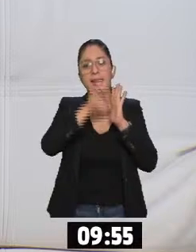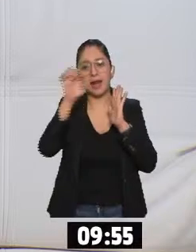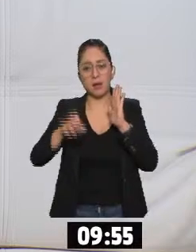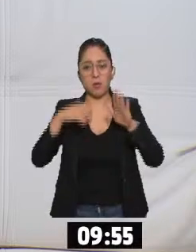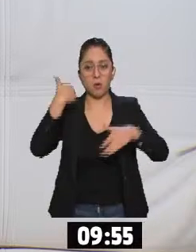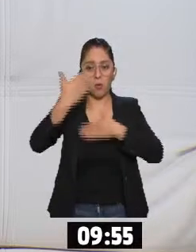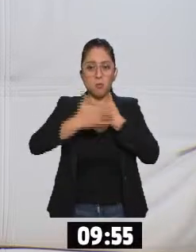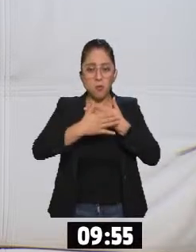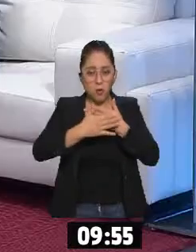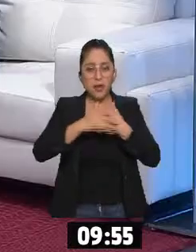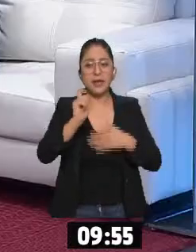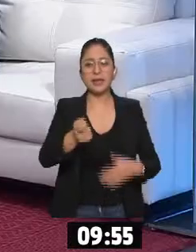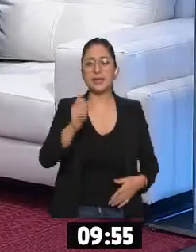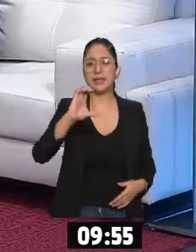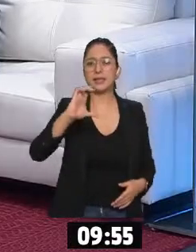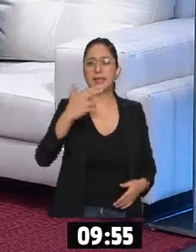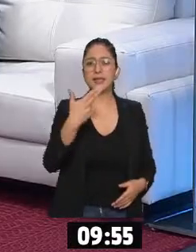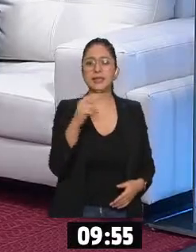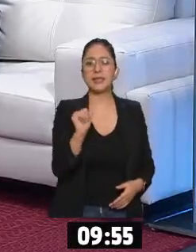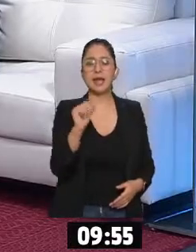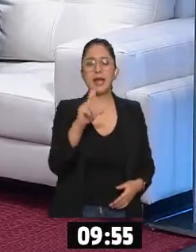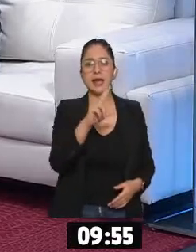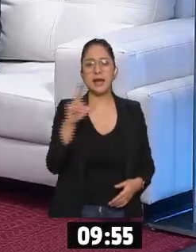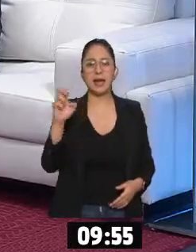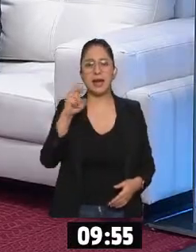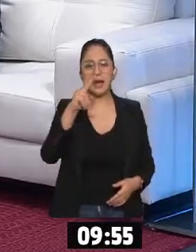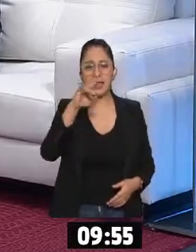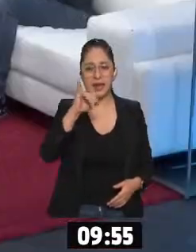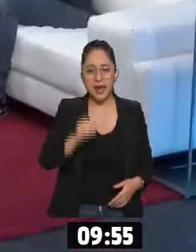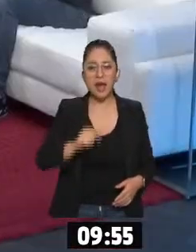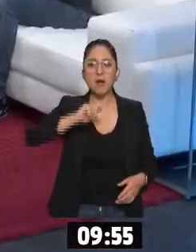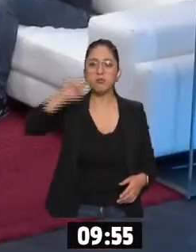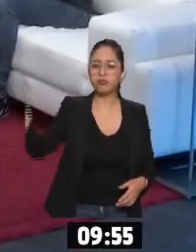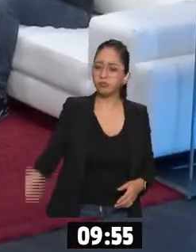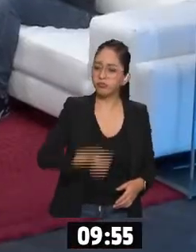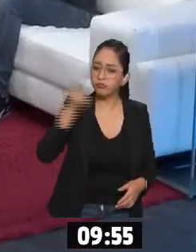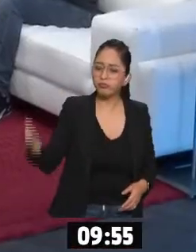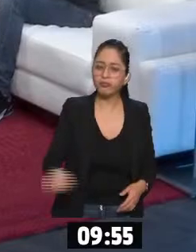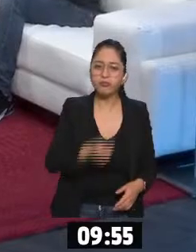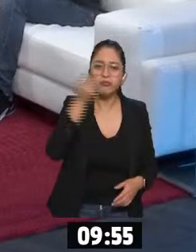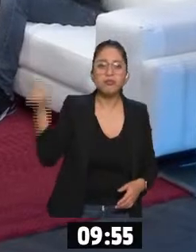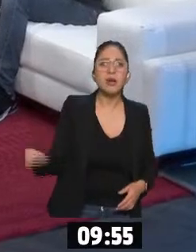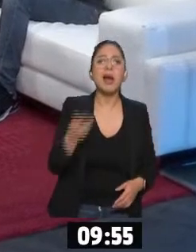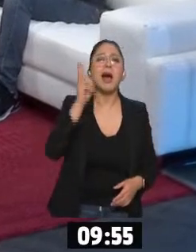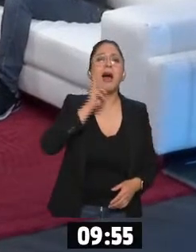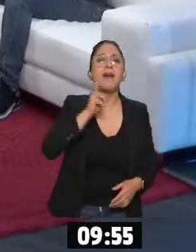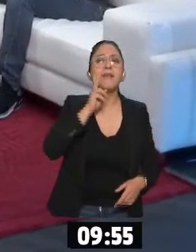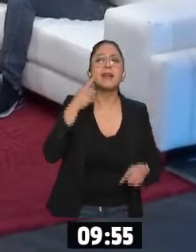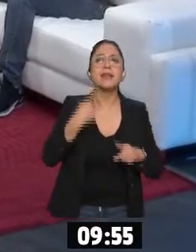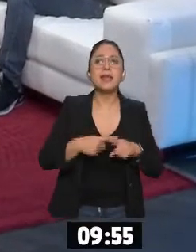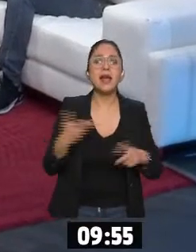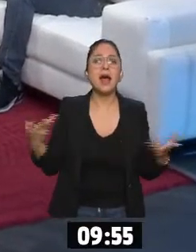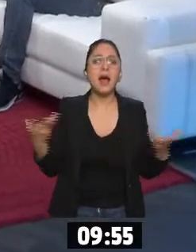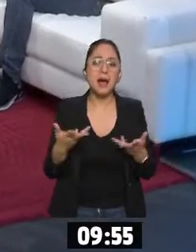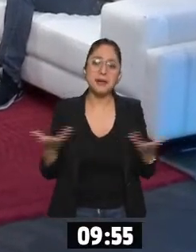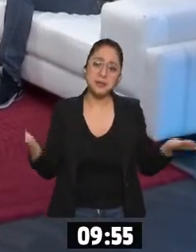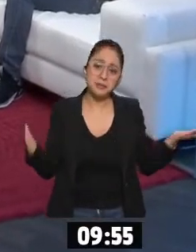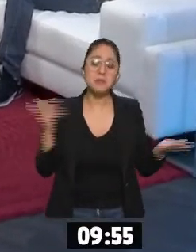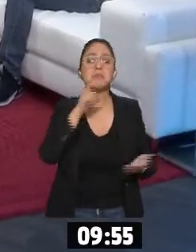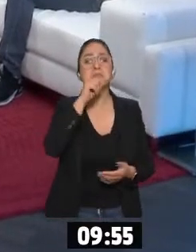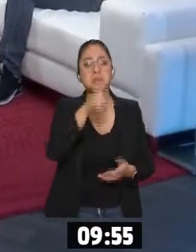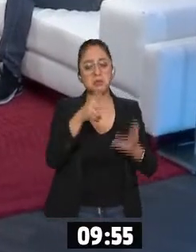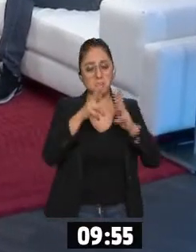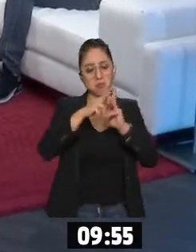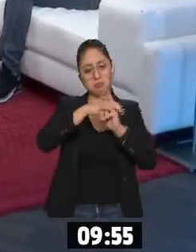charrería. Charrería, abuelita. A ver quién me florea la riata mejor que yo. Qué bonito pajarito. Lucha libre.